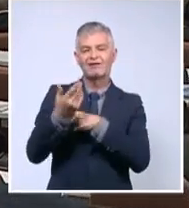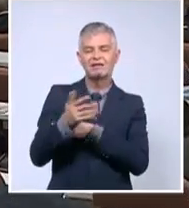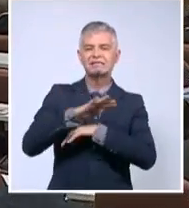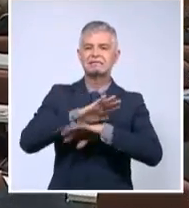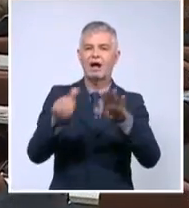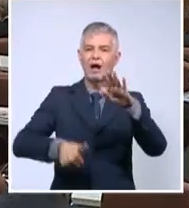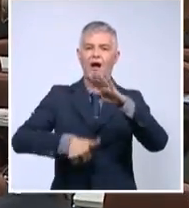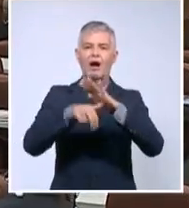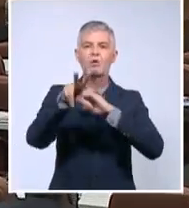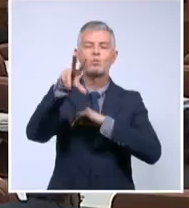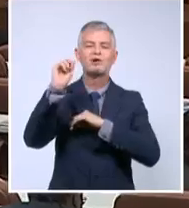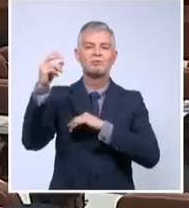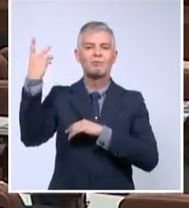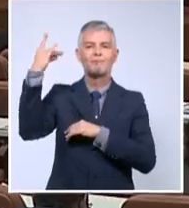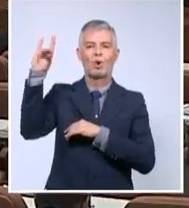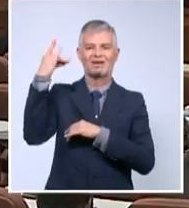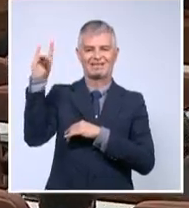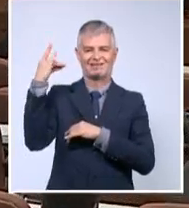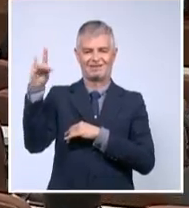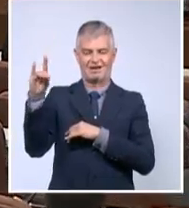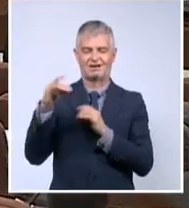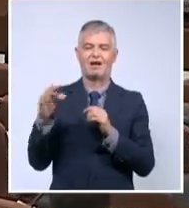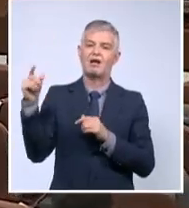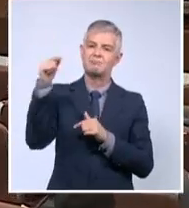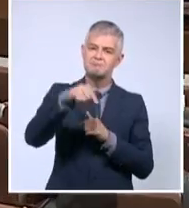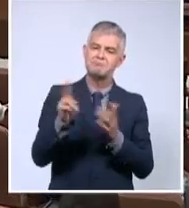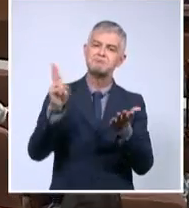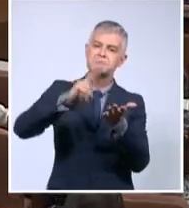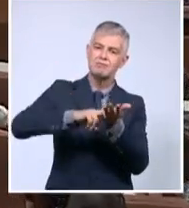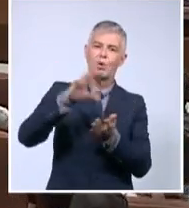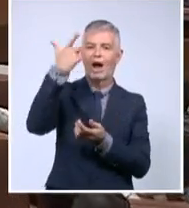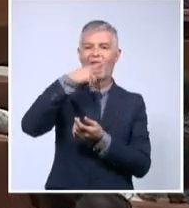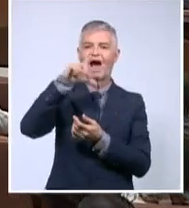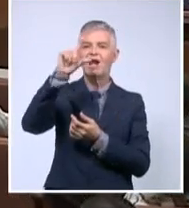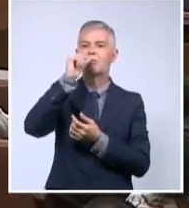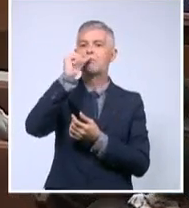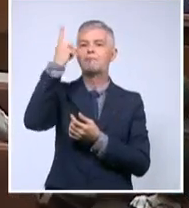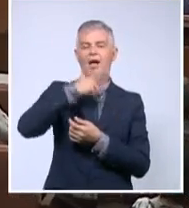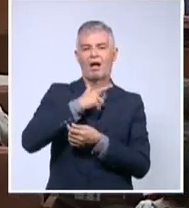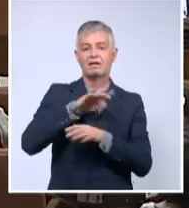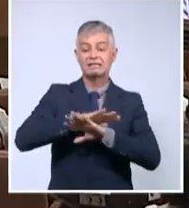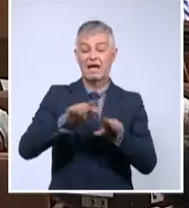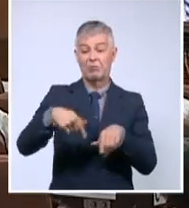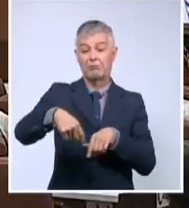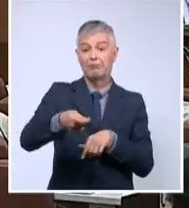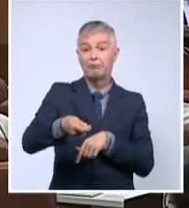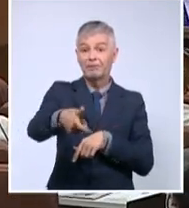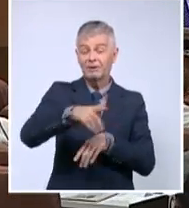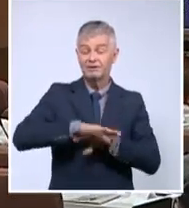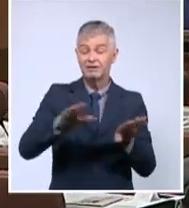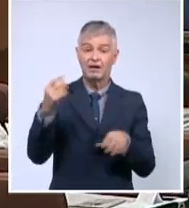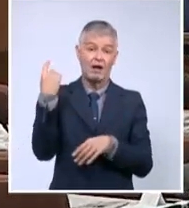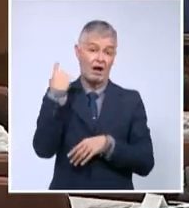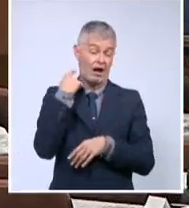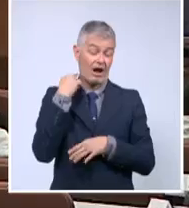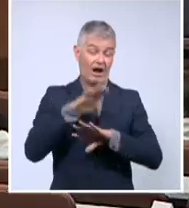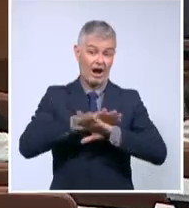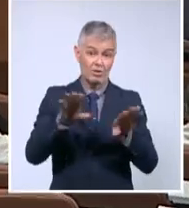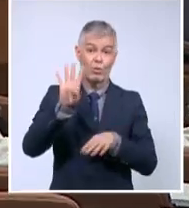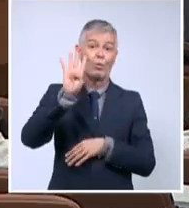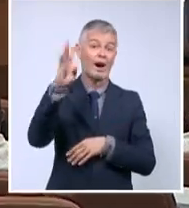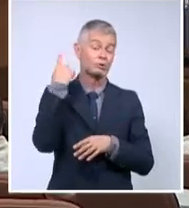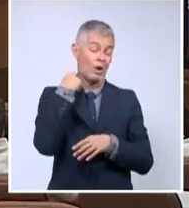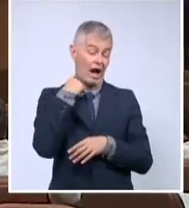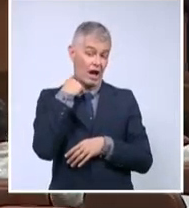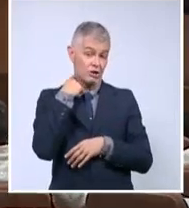a esa organización. Casi llega a su fin el 4º y último año del actual gobierno de Estados Unidos, el número